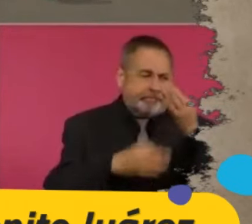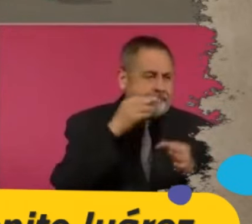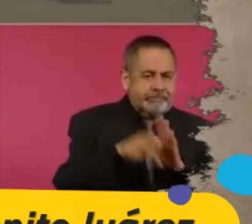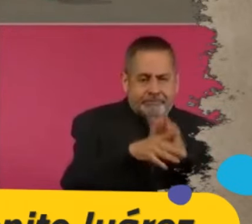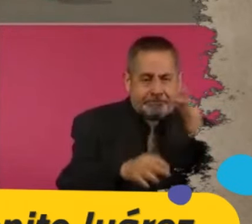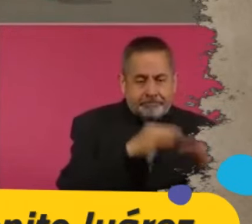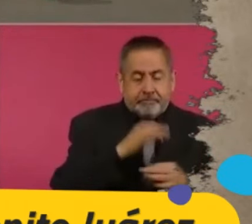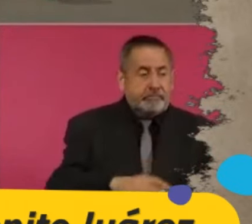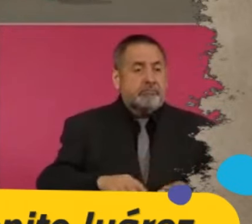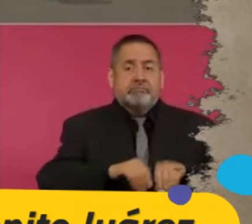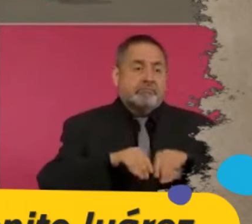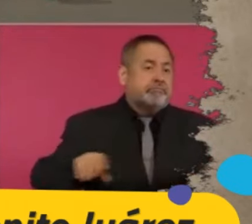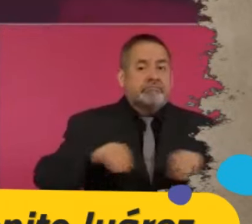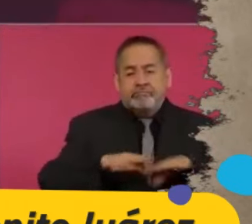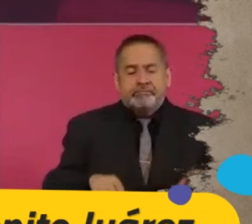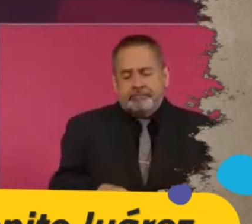periódicos, han publicado